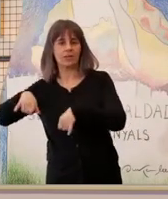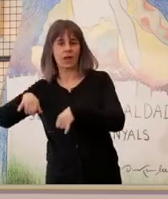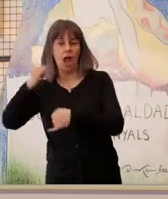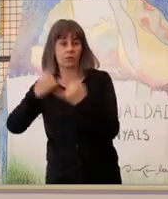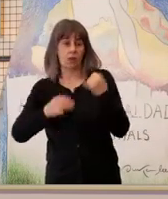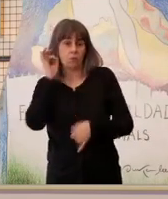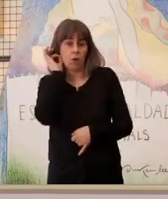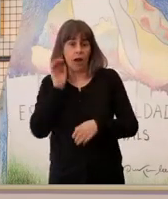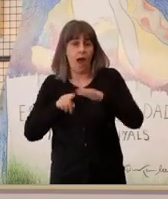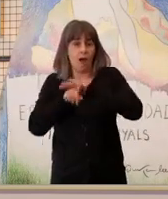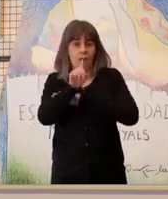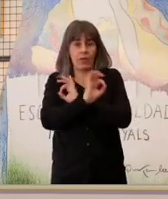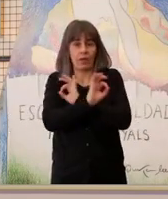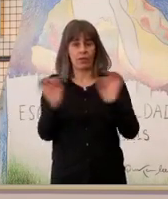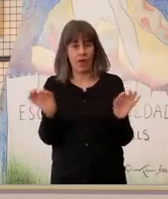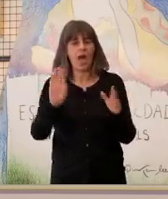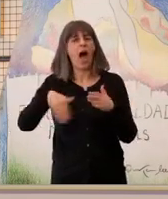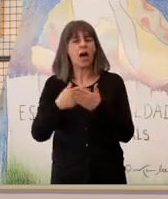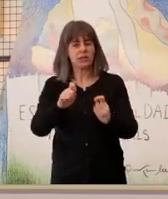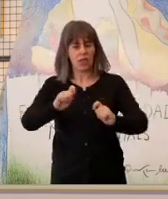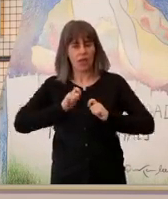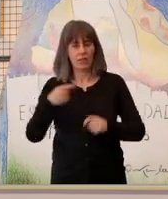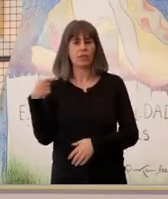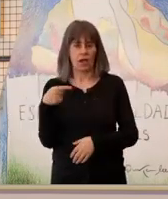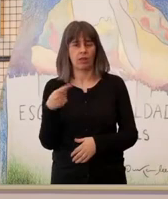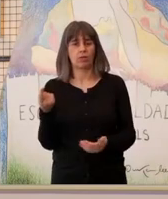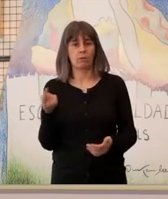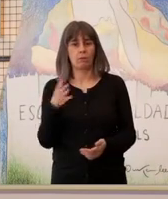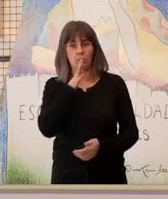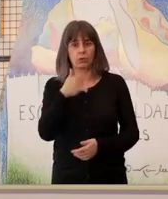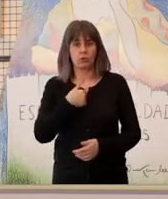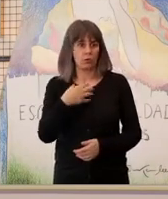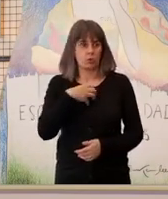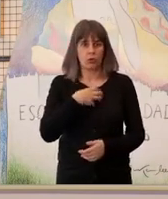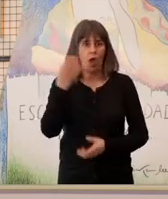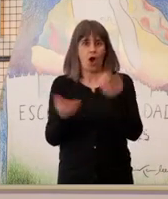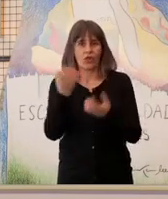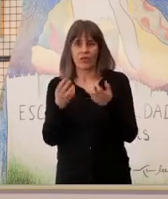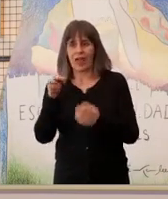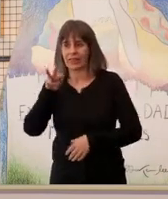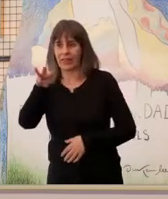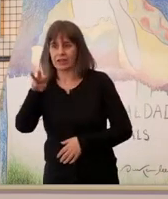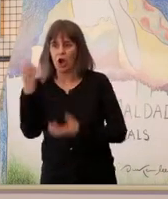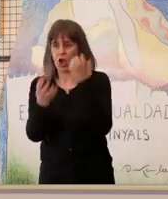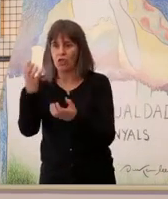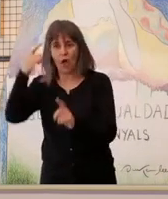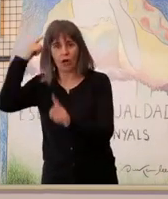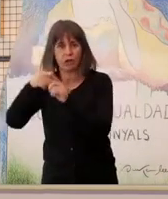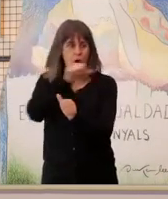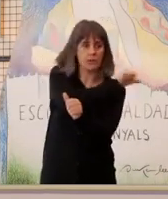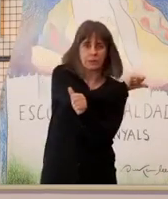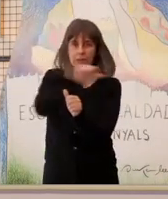Yo creo que incluso puede ser negativo porque Claro tú no vas a cocinar en tres días para comer toda la semana